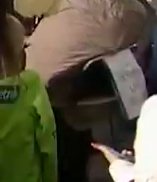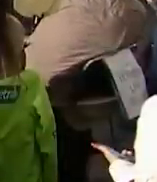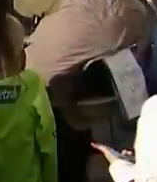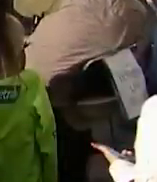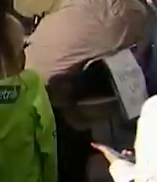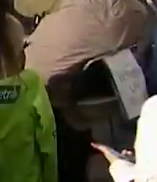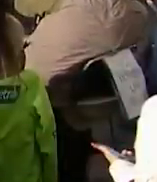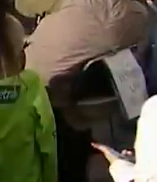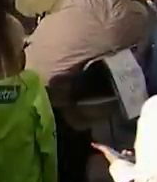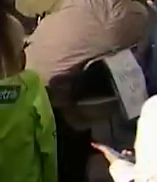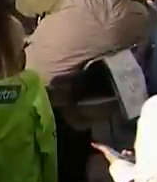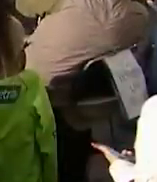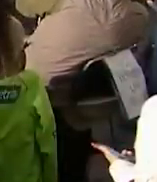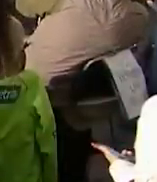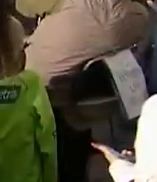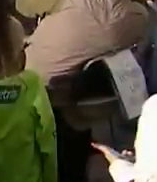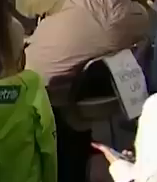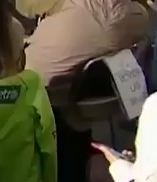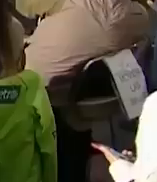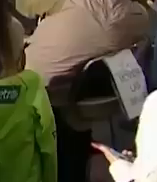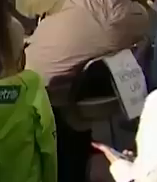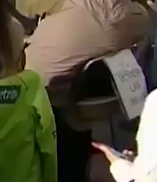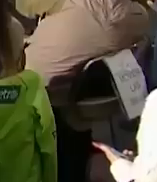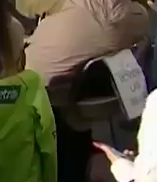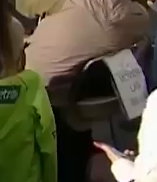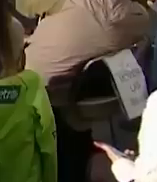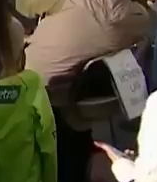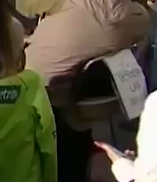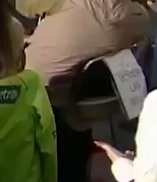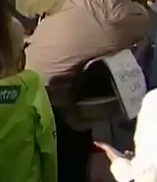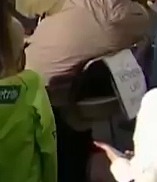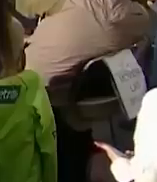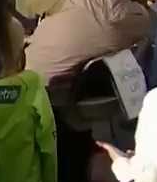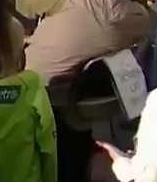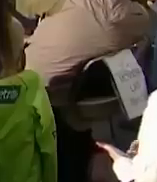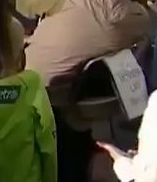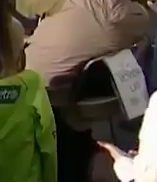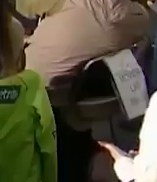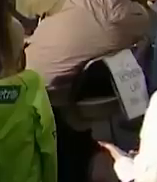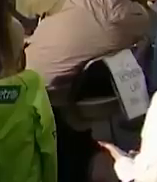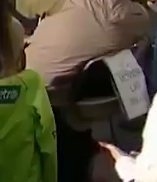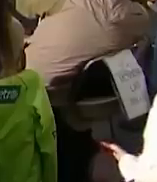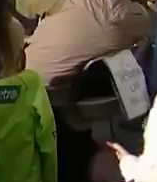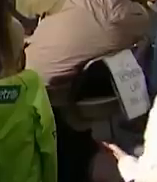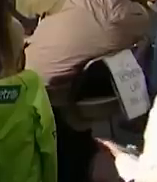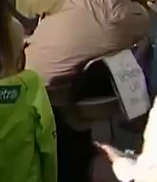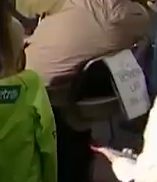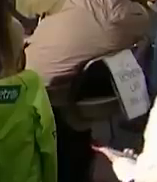al pueblo, al gobierno estadounidense, hay constancia de ello.